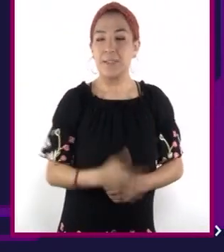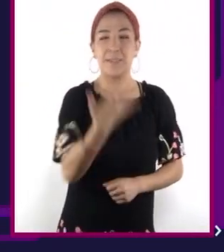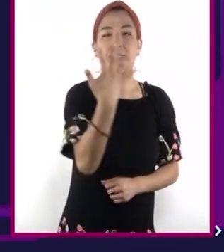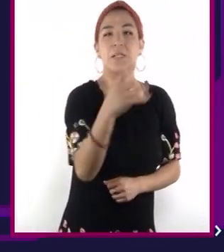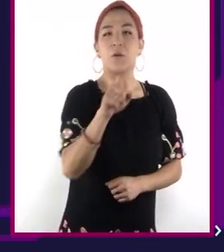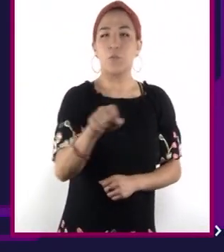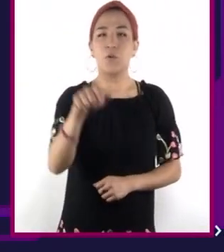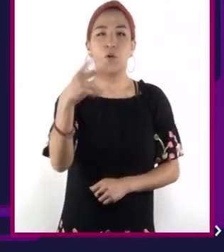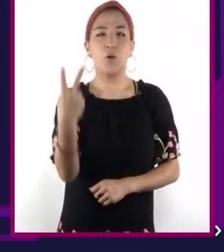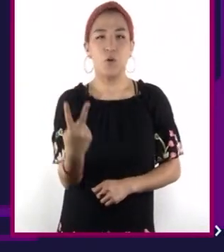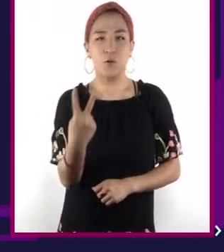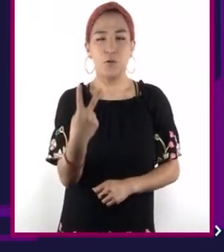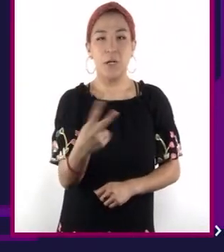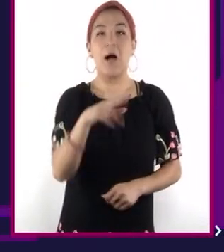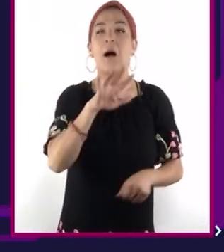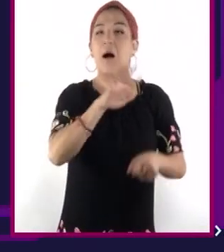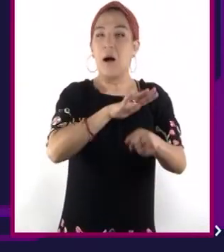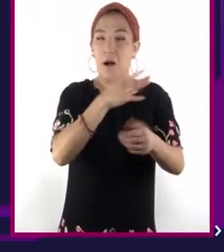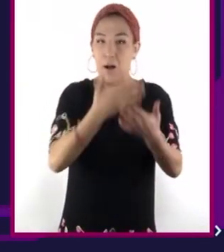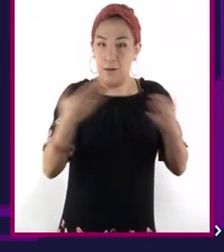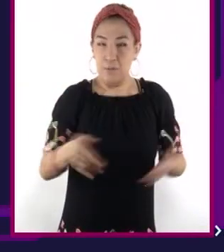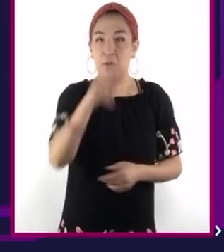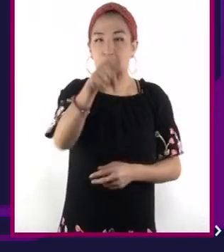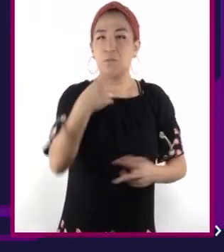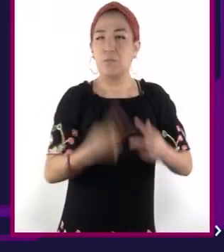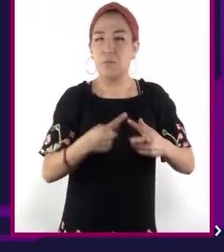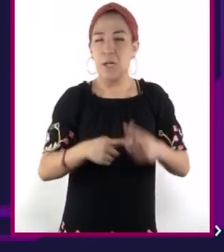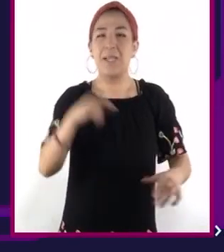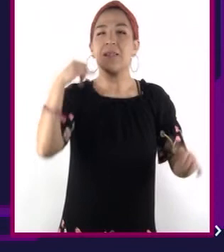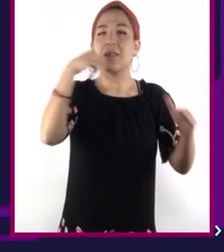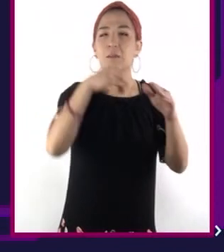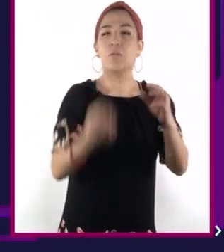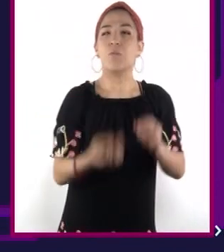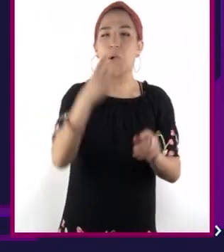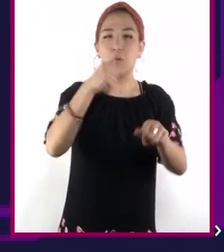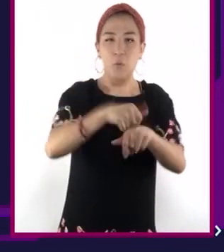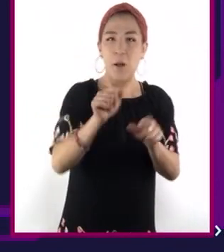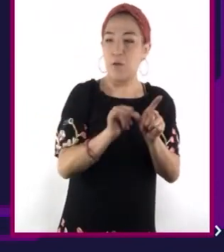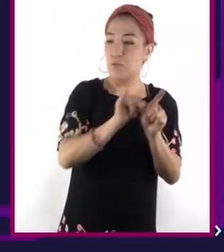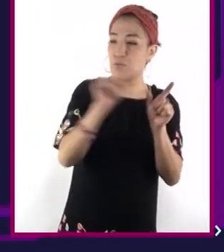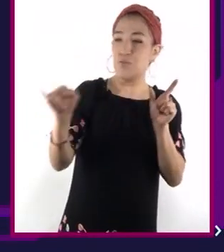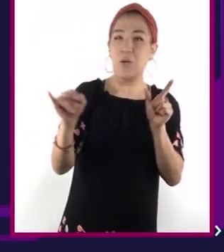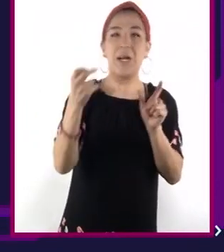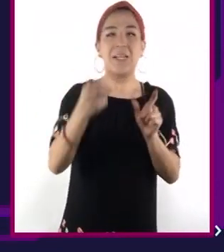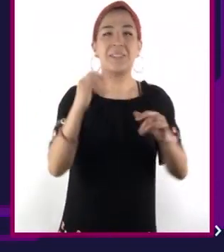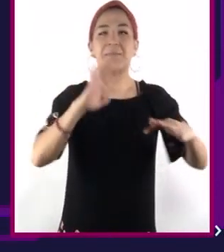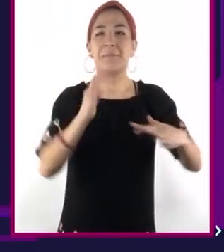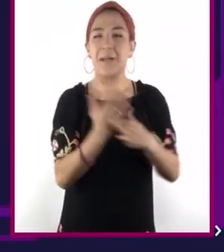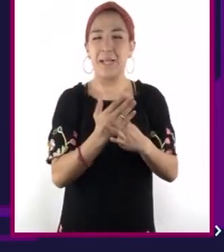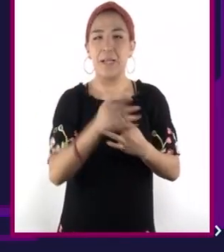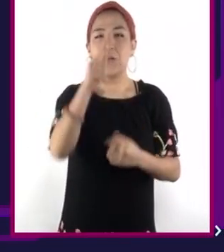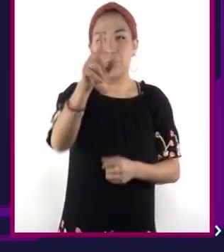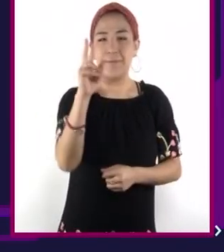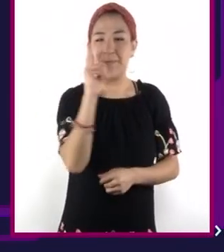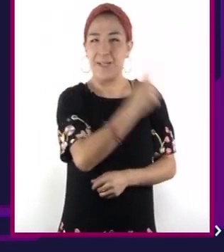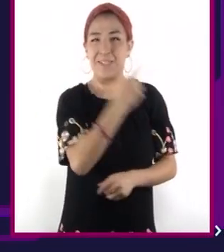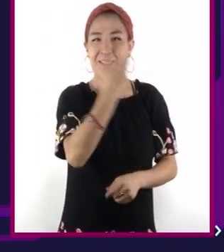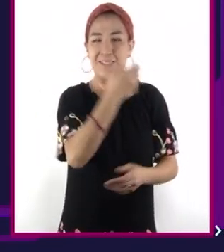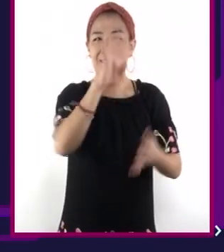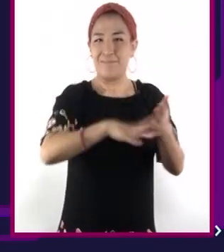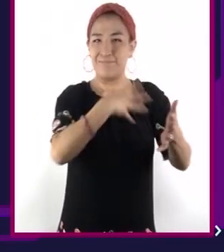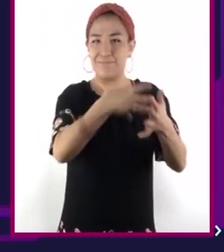5.2. Calculen la distancia de cada dato a la media. Como se observa en la